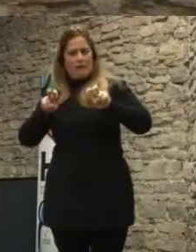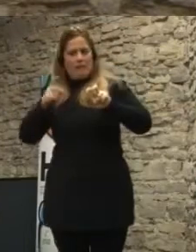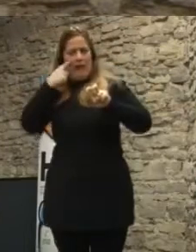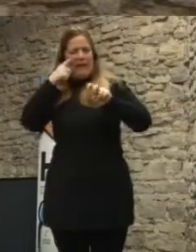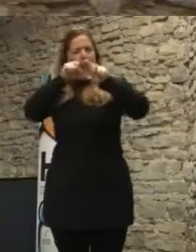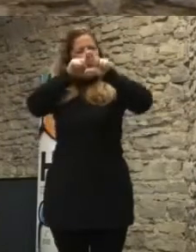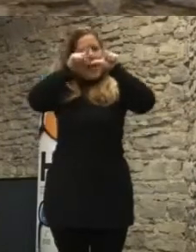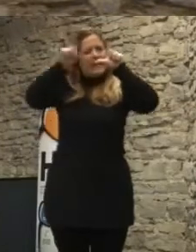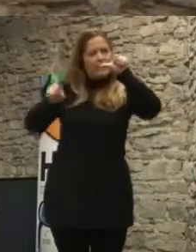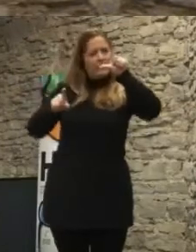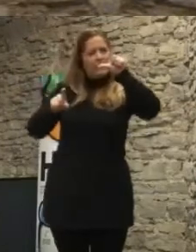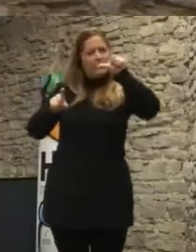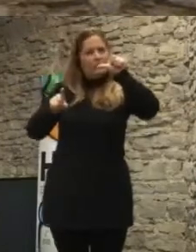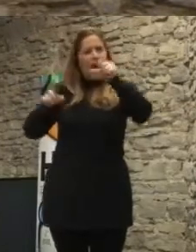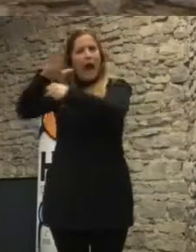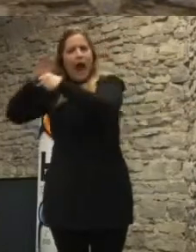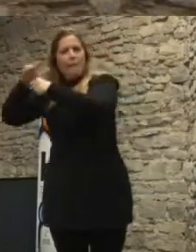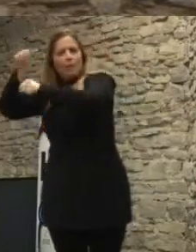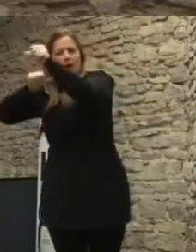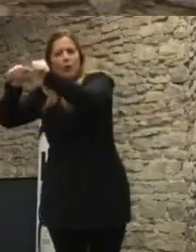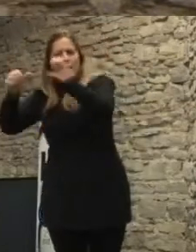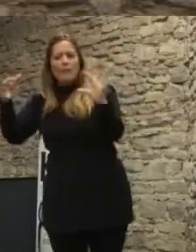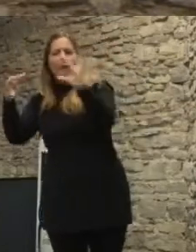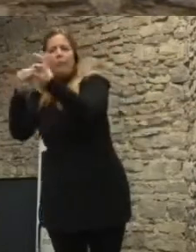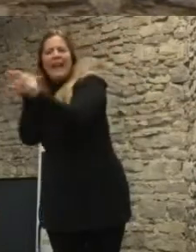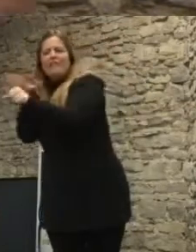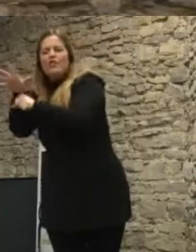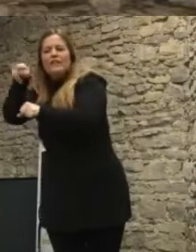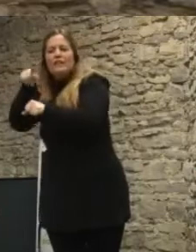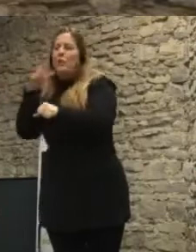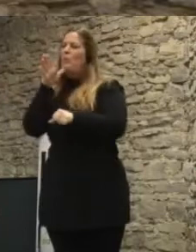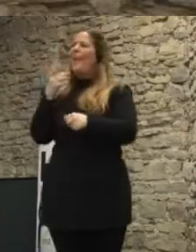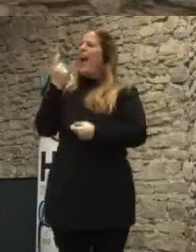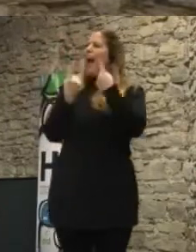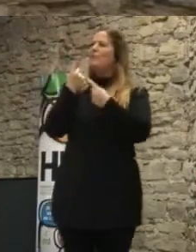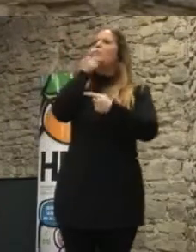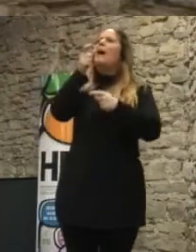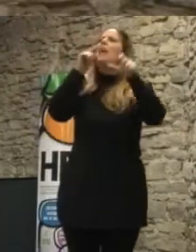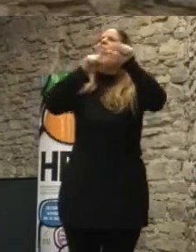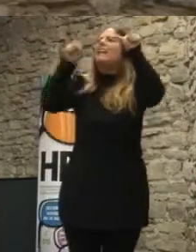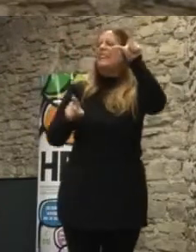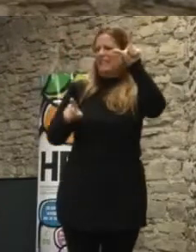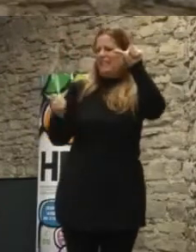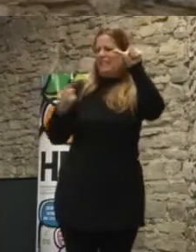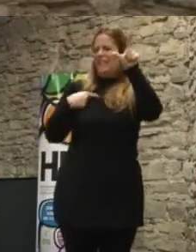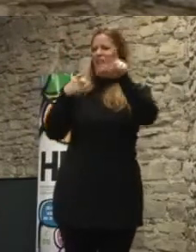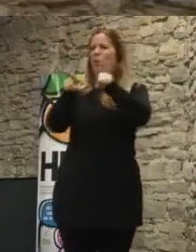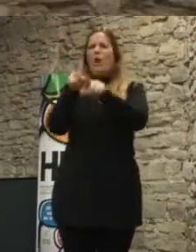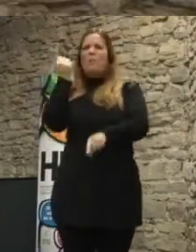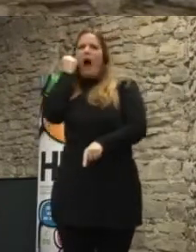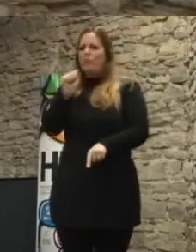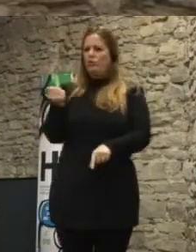porque a veces se abusa de esto de la palabra crisis, no sabemos si estamos en una crisis económica o en algo mucho peor, ¿no?